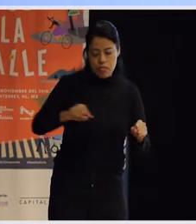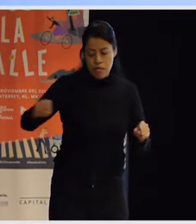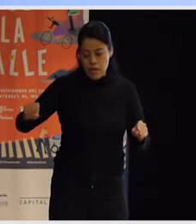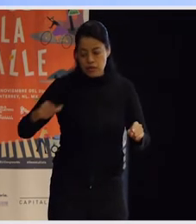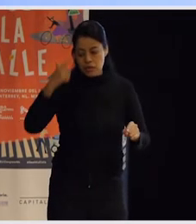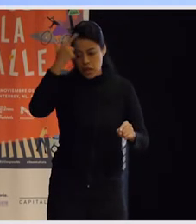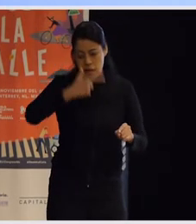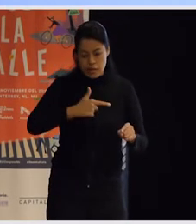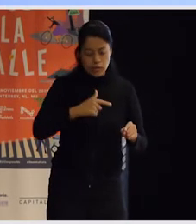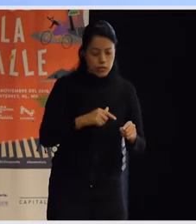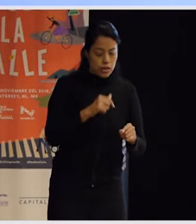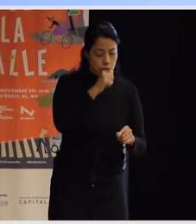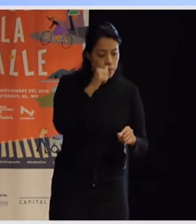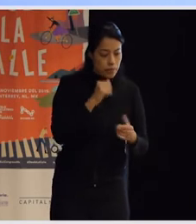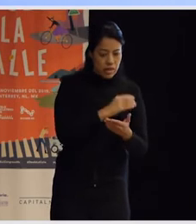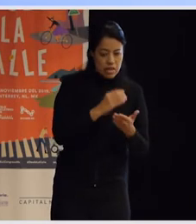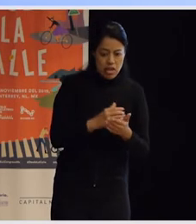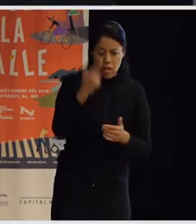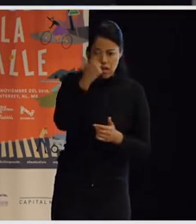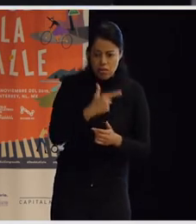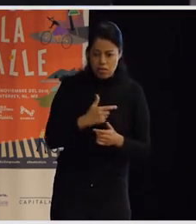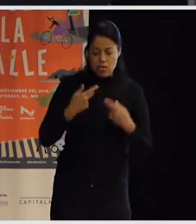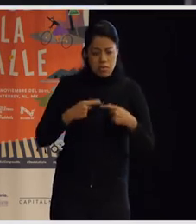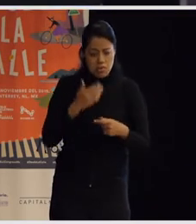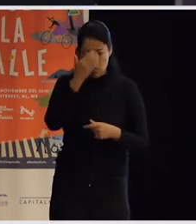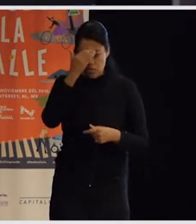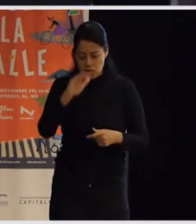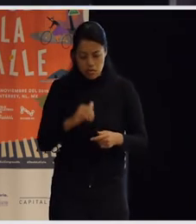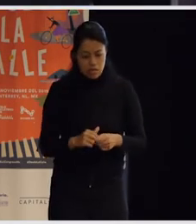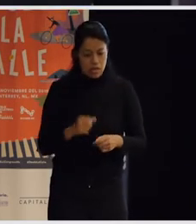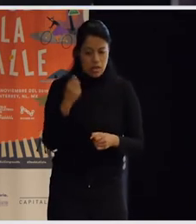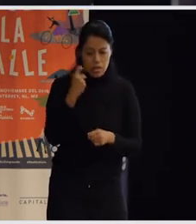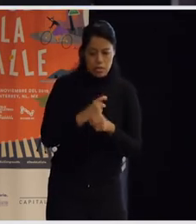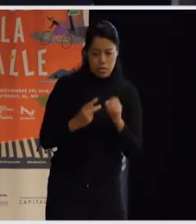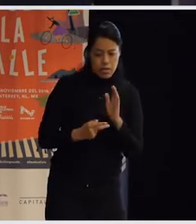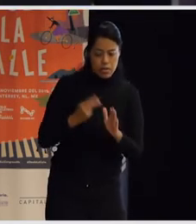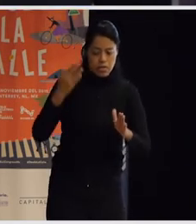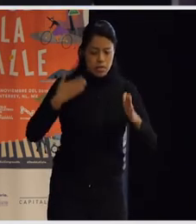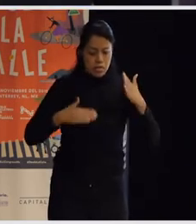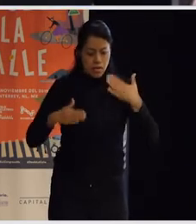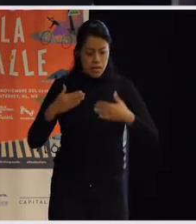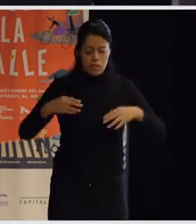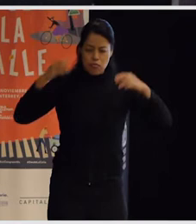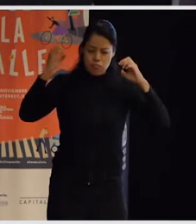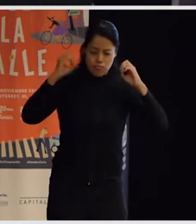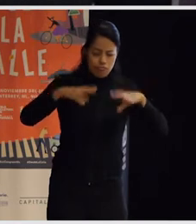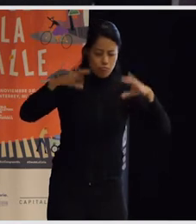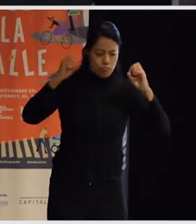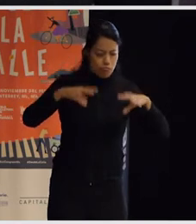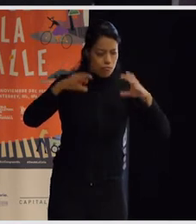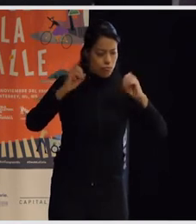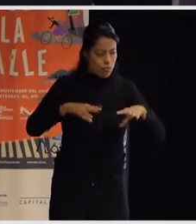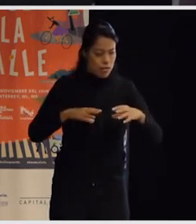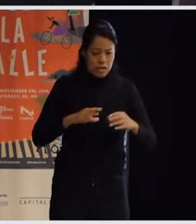de cruzar a jugar es de noche en bicicleta con desconocidos y el primer paseo cayó una lluvia así de locura es